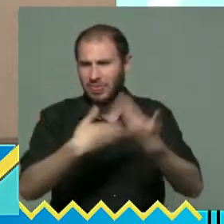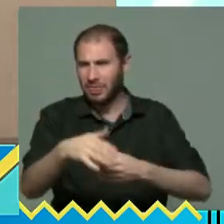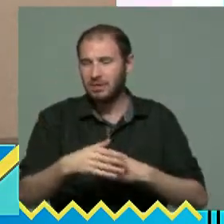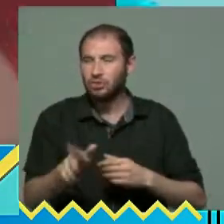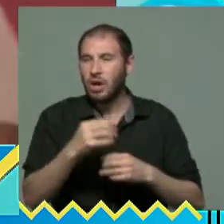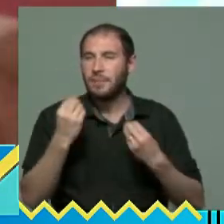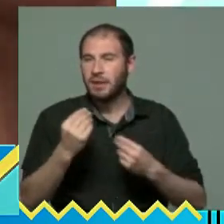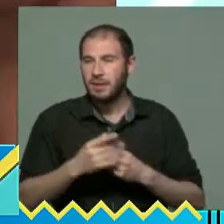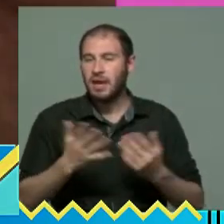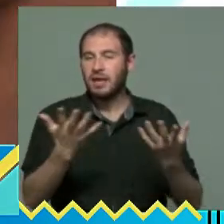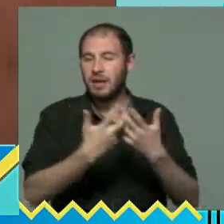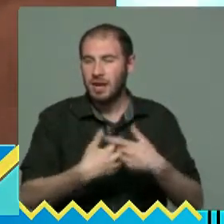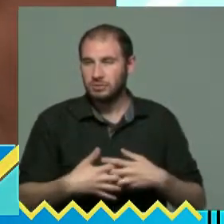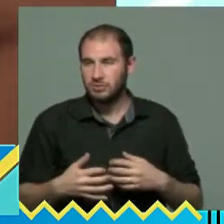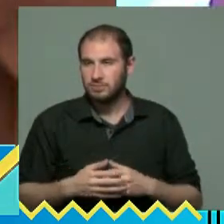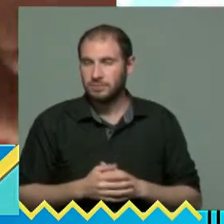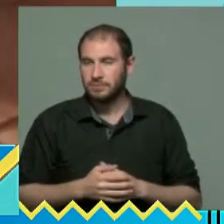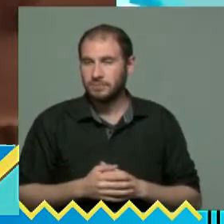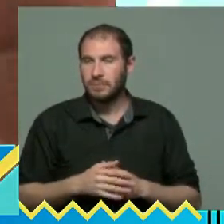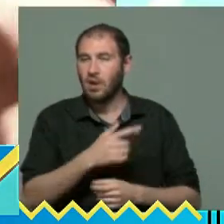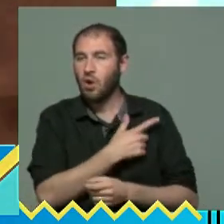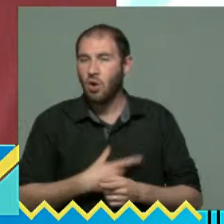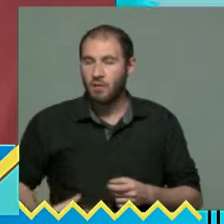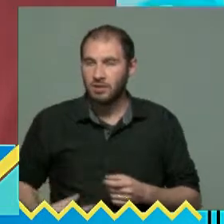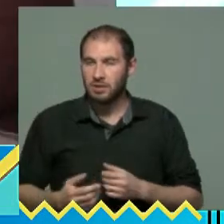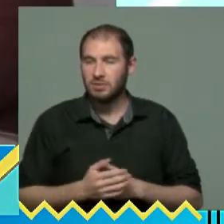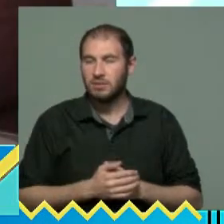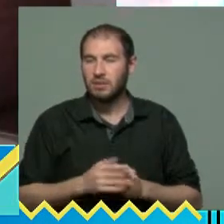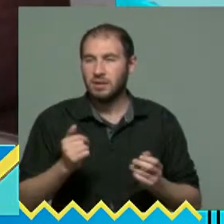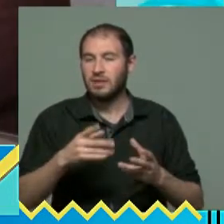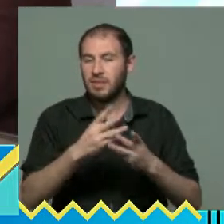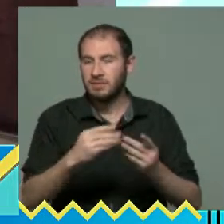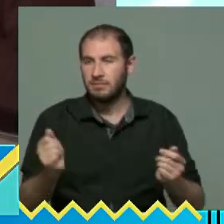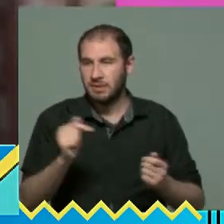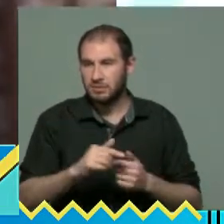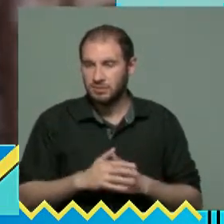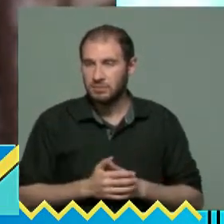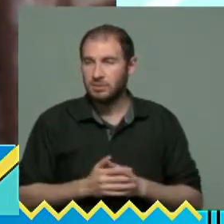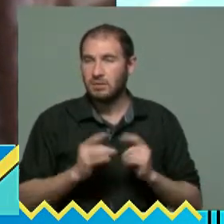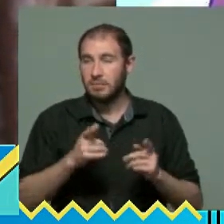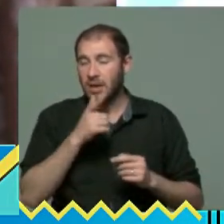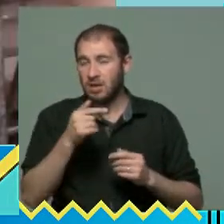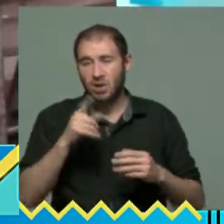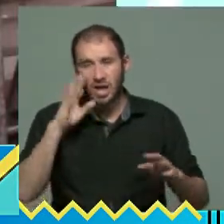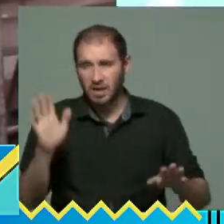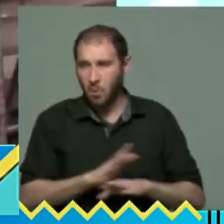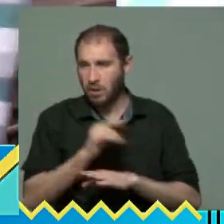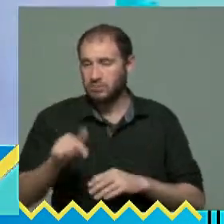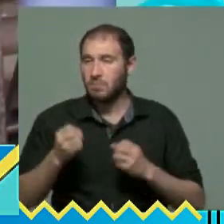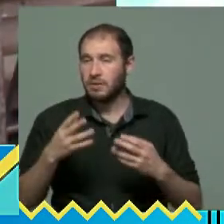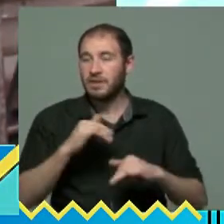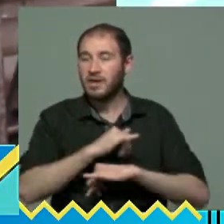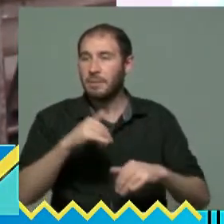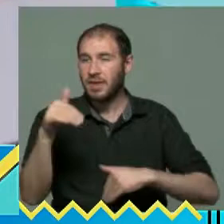justamente para tratar de vincular al gobierno con esa desaparición. Y me parece que es un error, sobre todo porque creo que en una